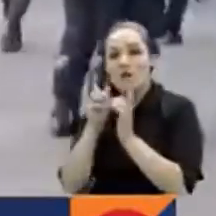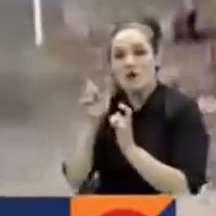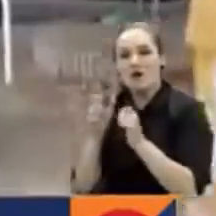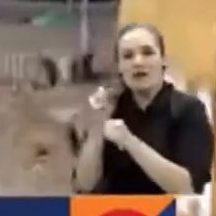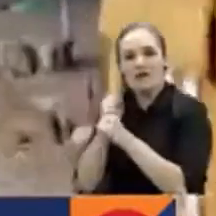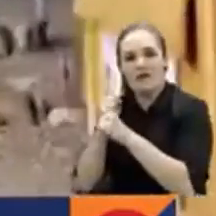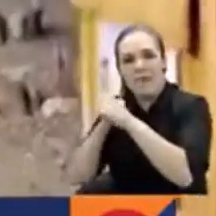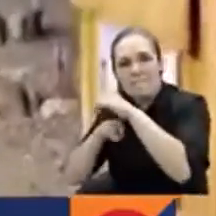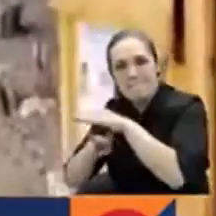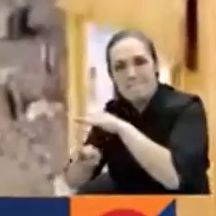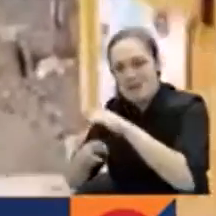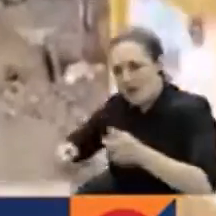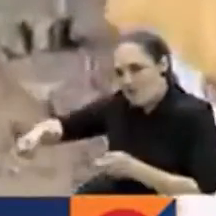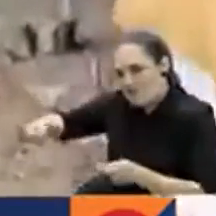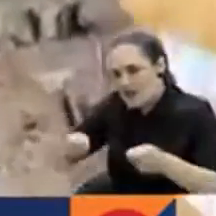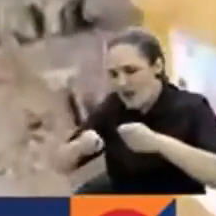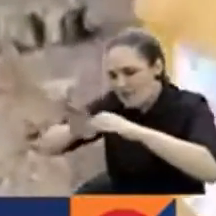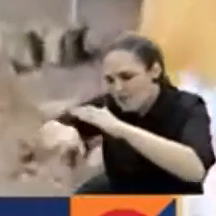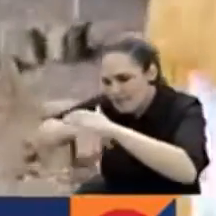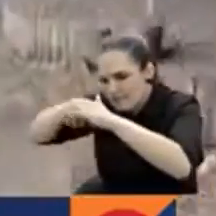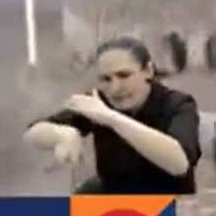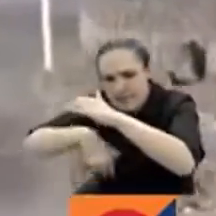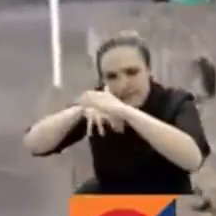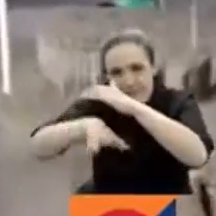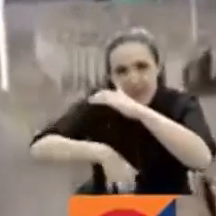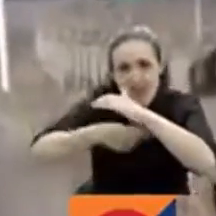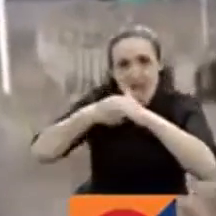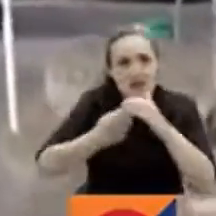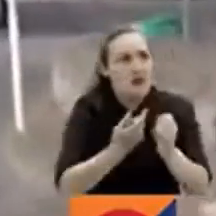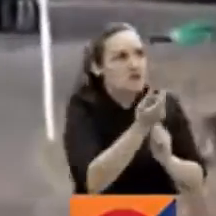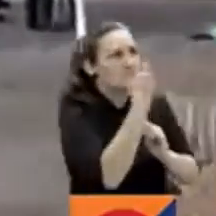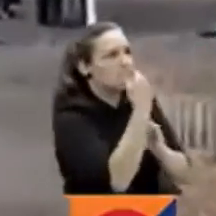8 localidades de la región que protestan en contra de los